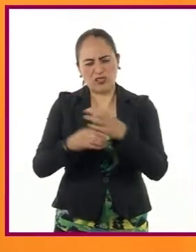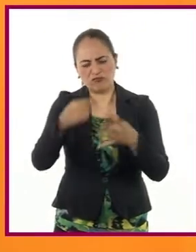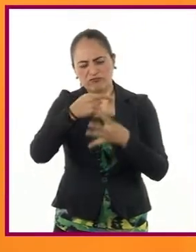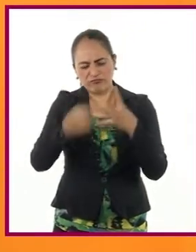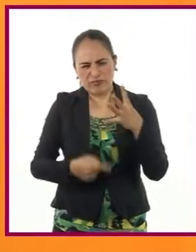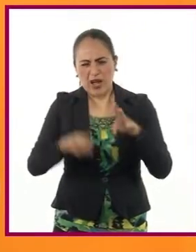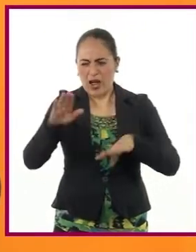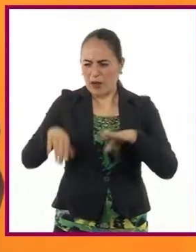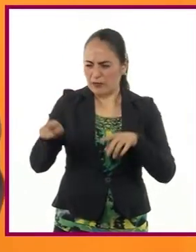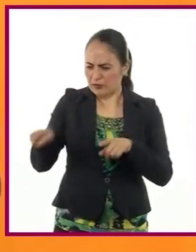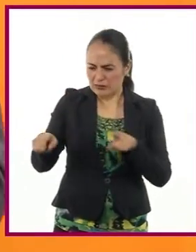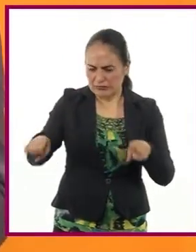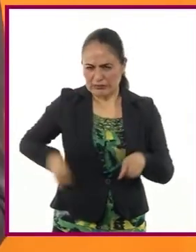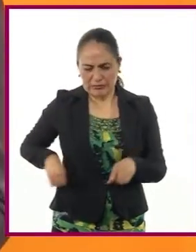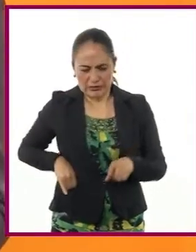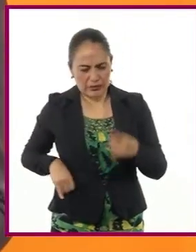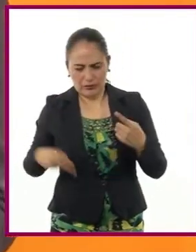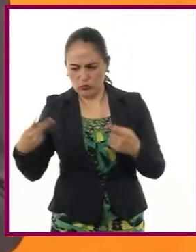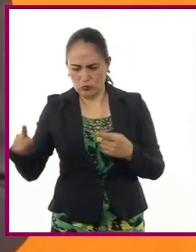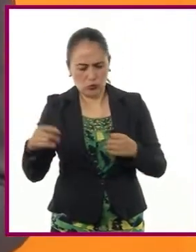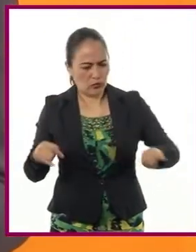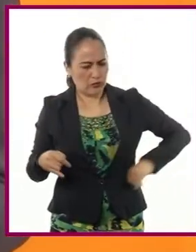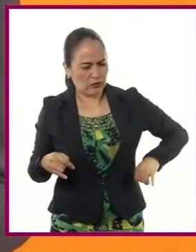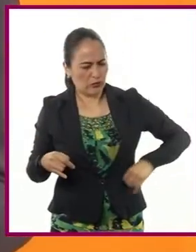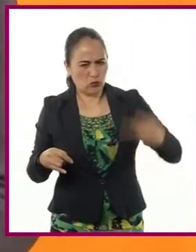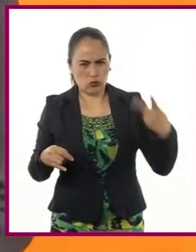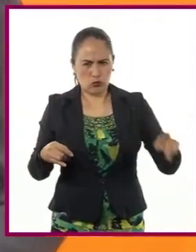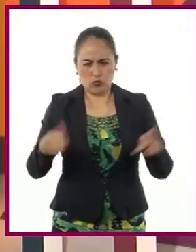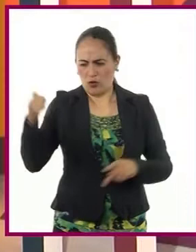y se enfrentan los intereses y las necesidades de